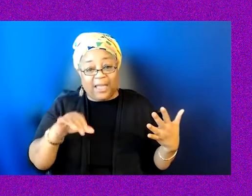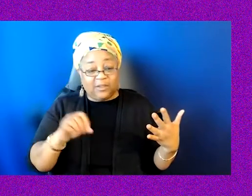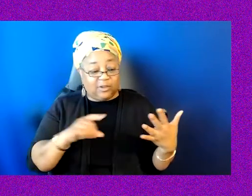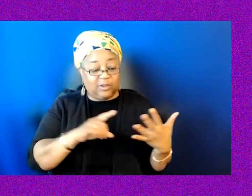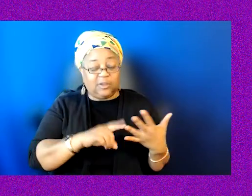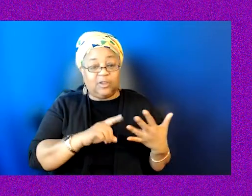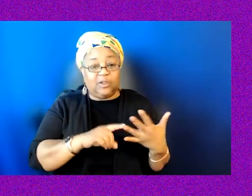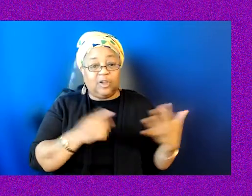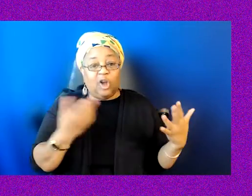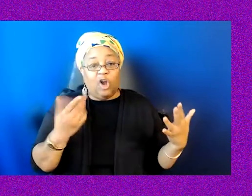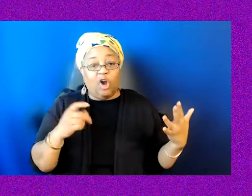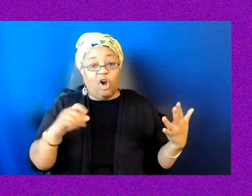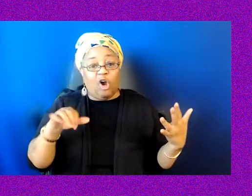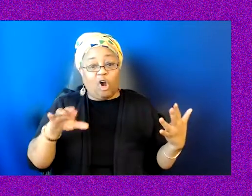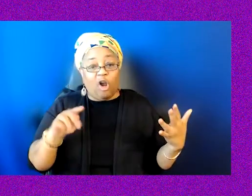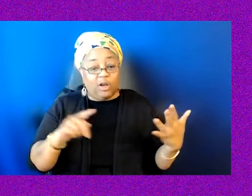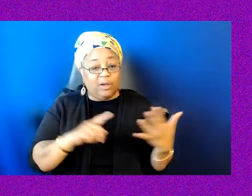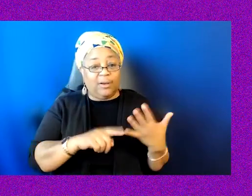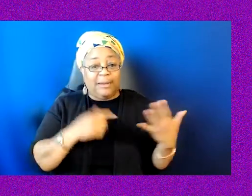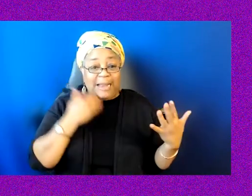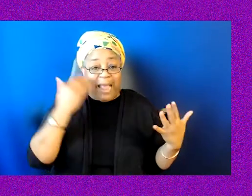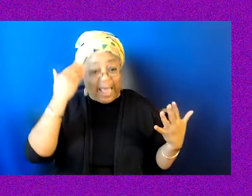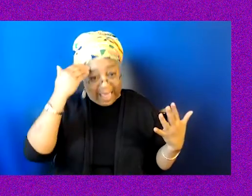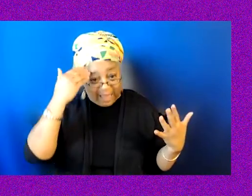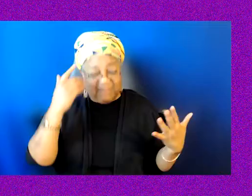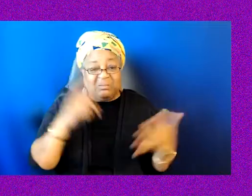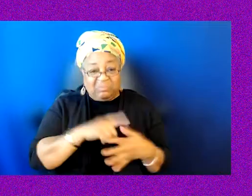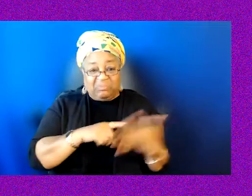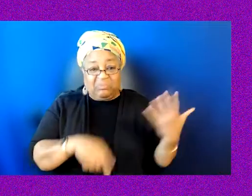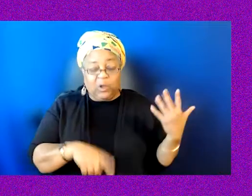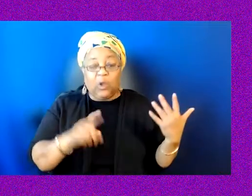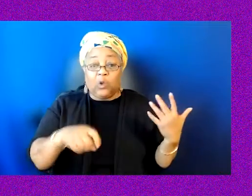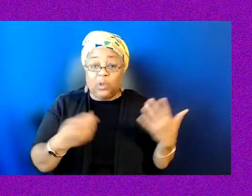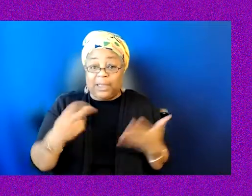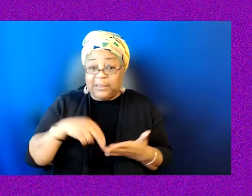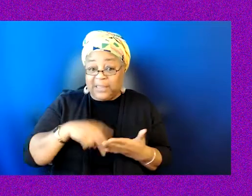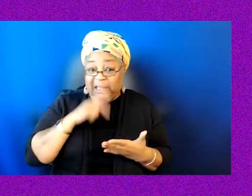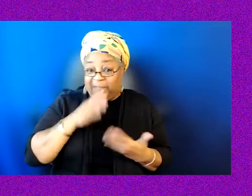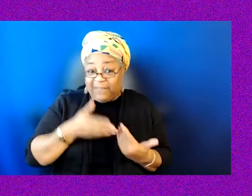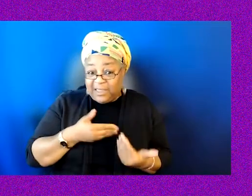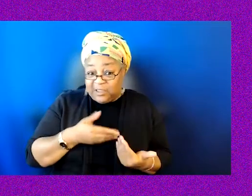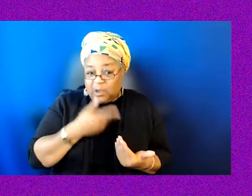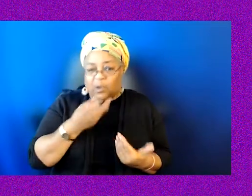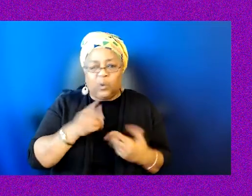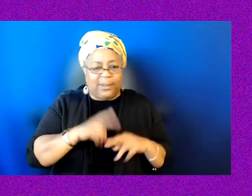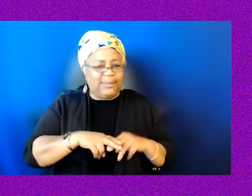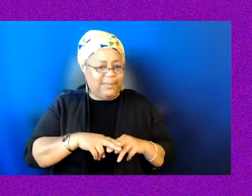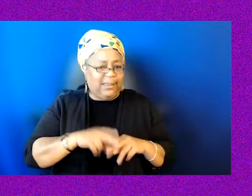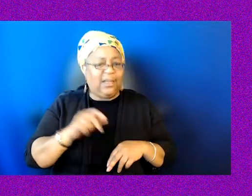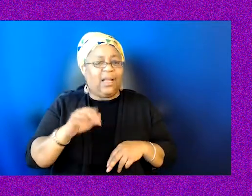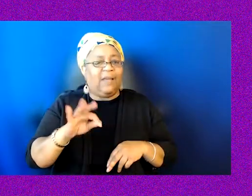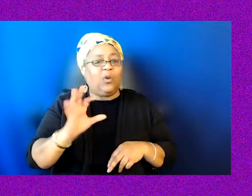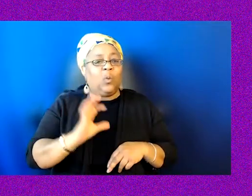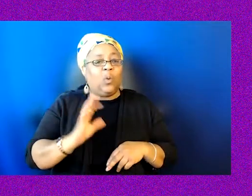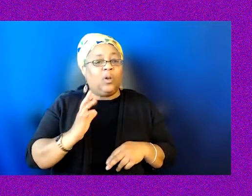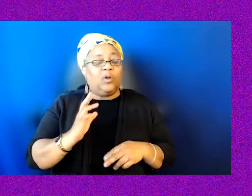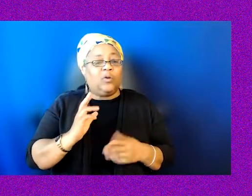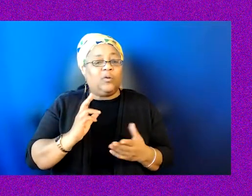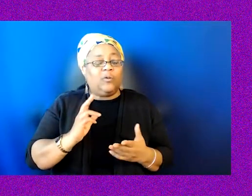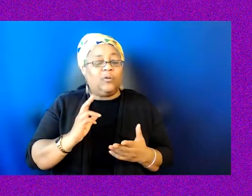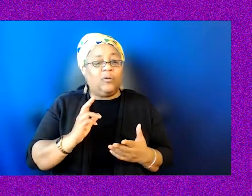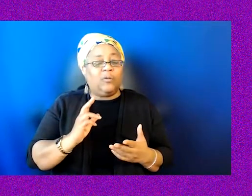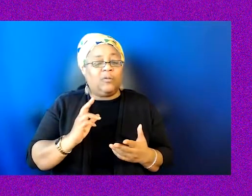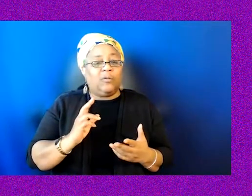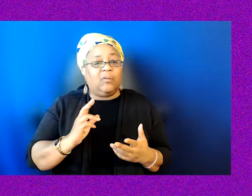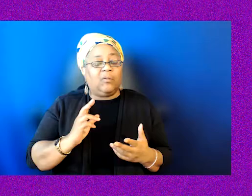y su cabeza. Puede pararse, si es más fácil, se puede quedar sentado. Si físicamente quiere tocar